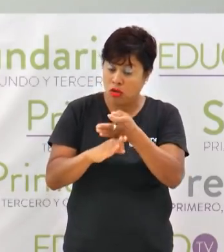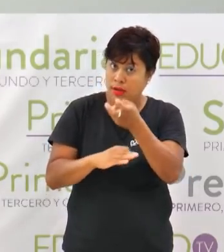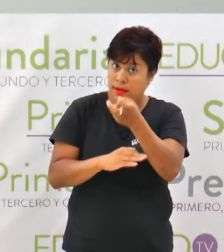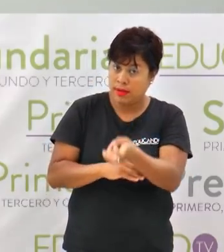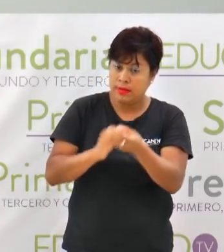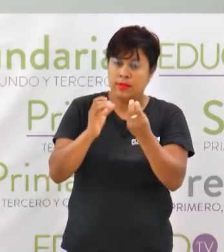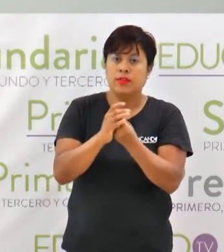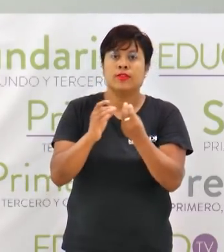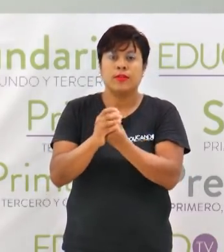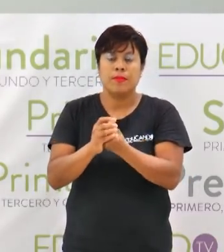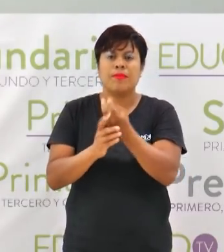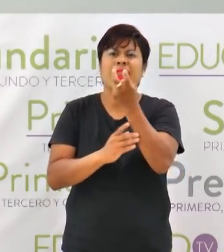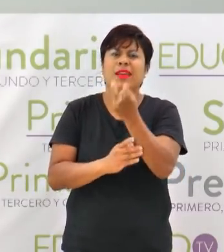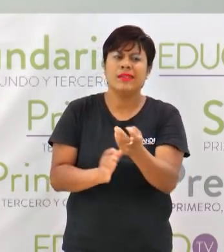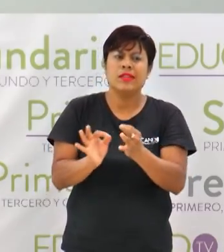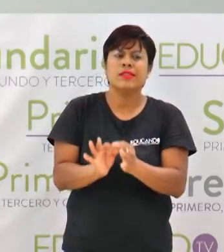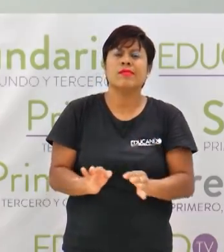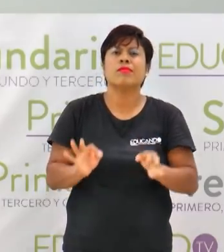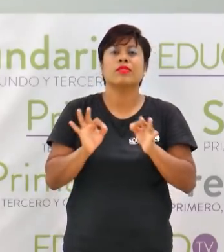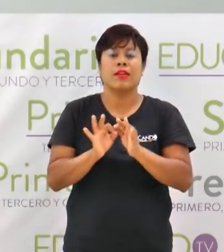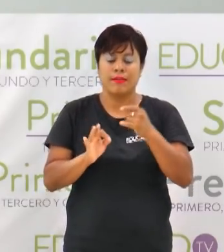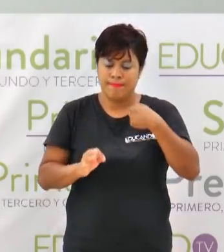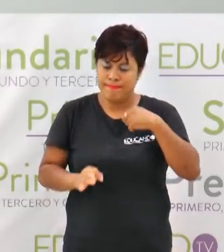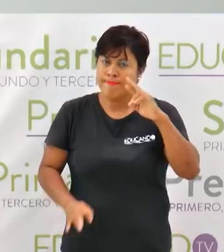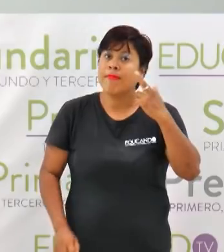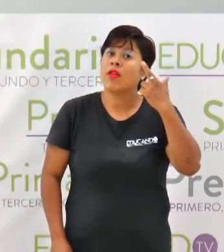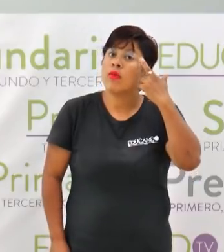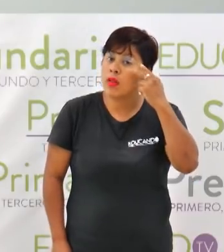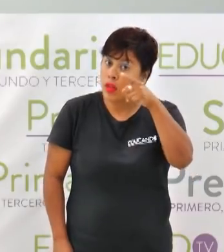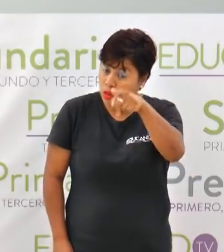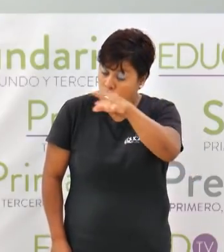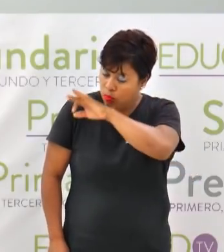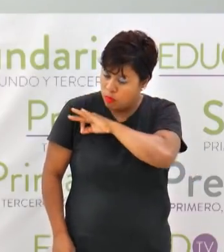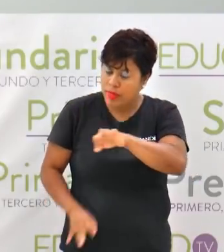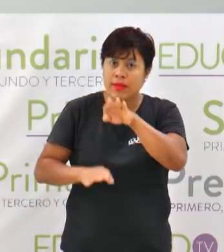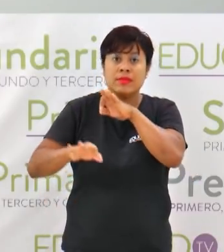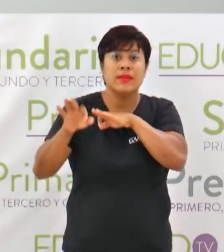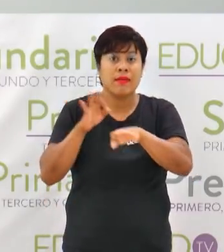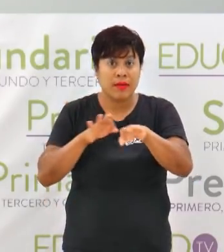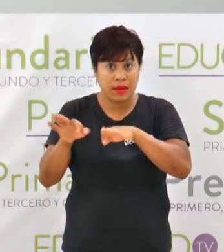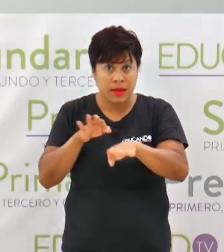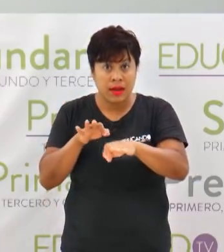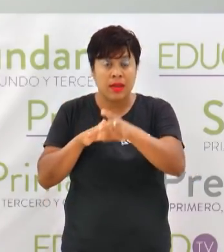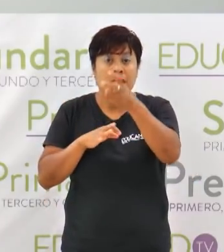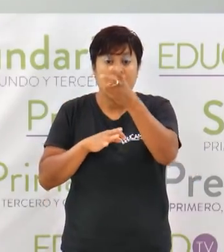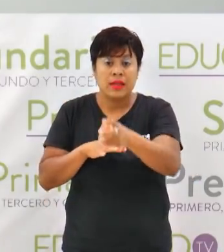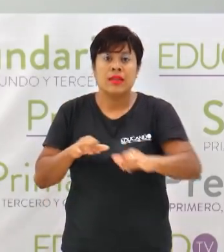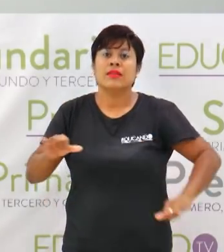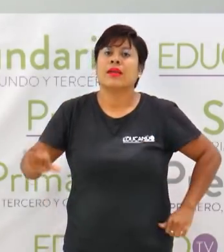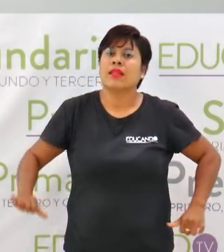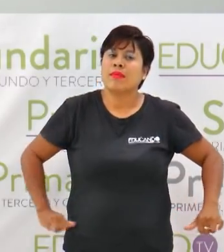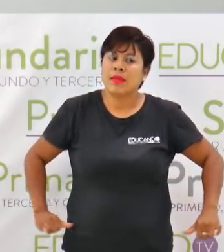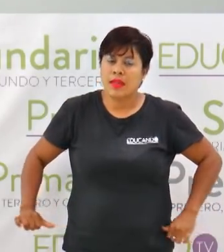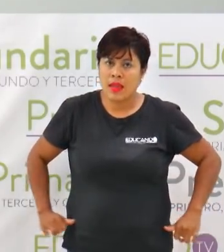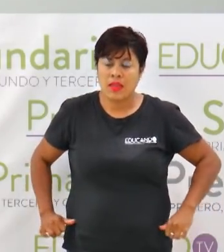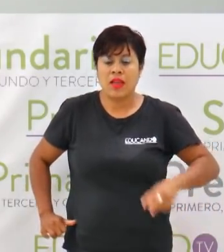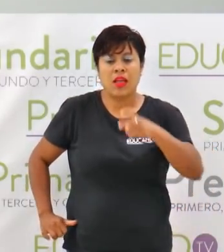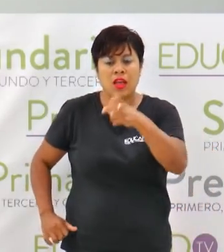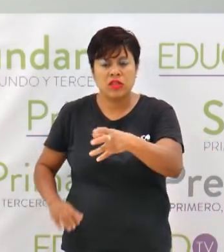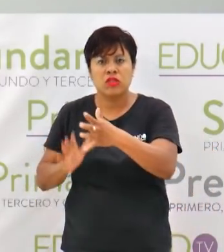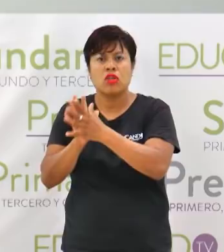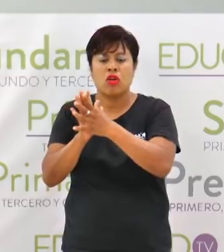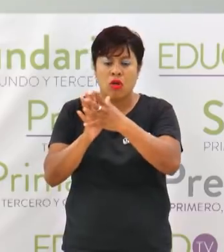esta sesión. Es muy importante, te recuerdo, que puedas trabajar estos ejercicios,